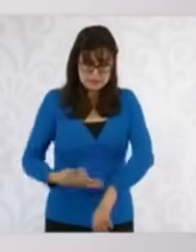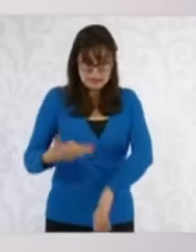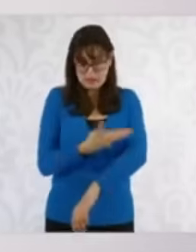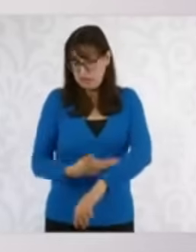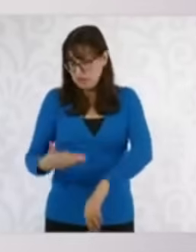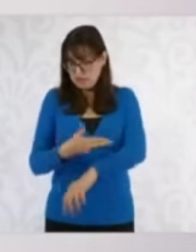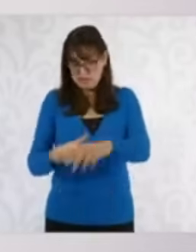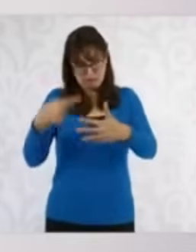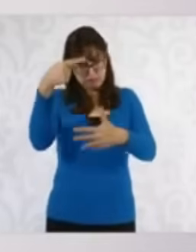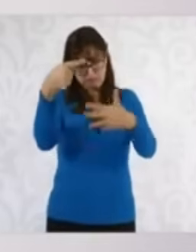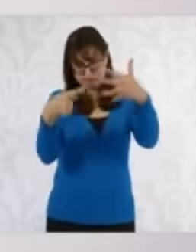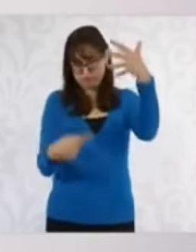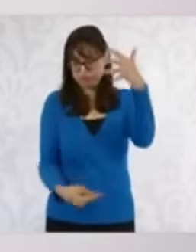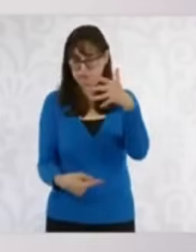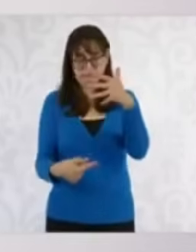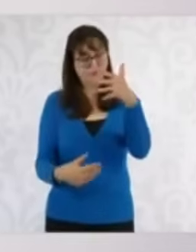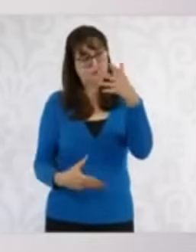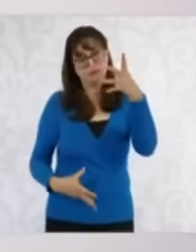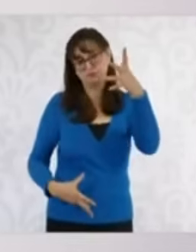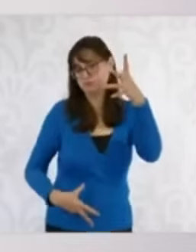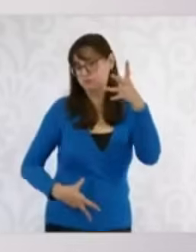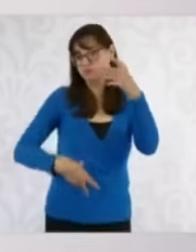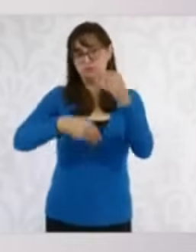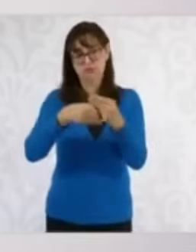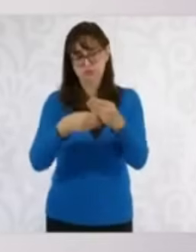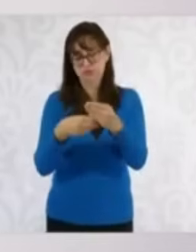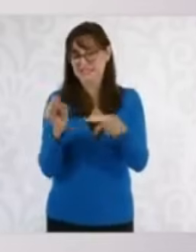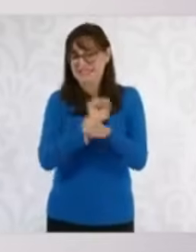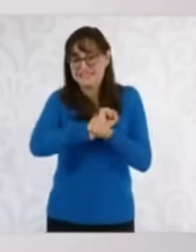importante. El apoyo que siempre va a